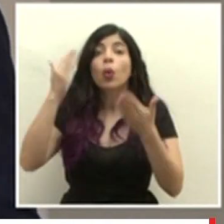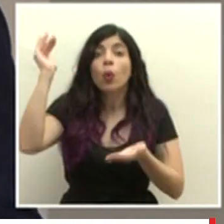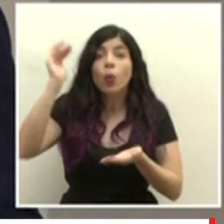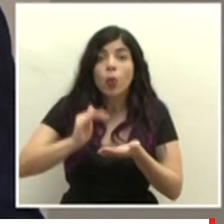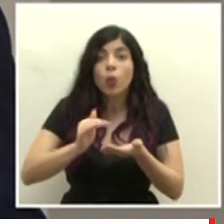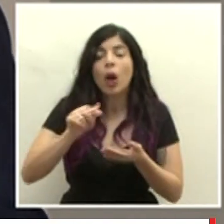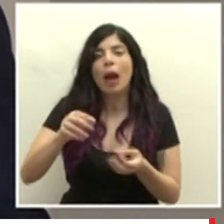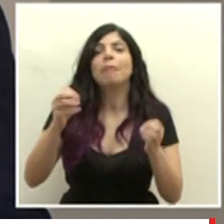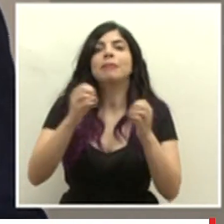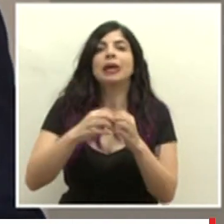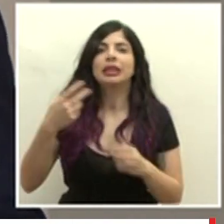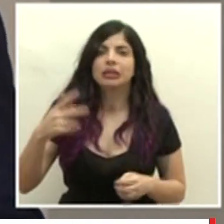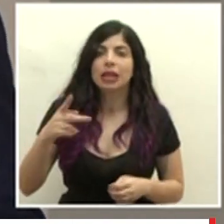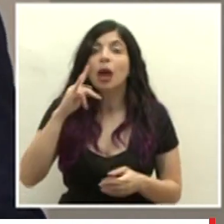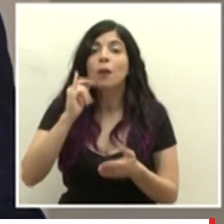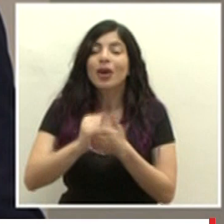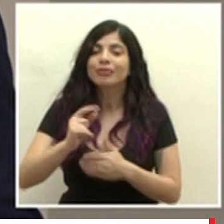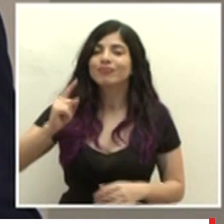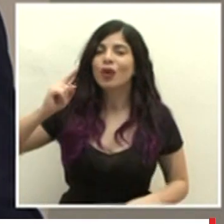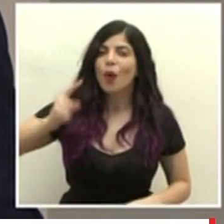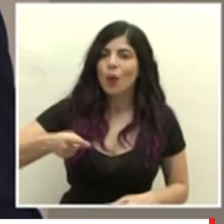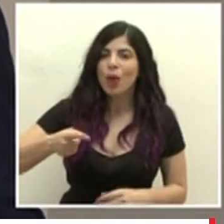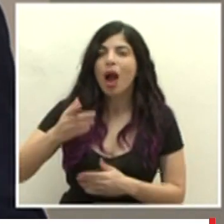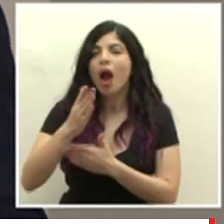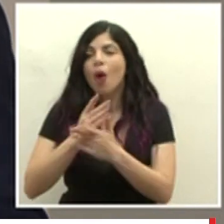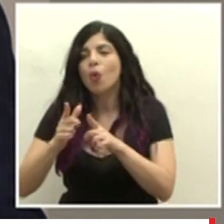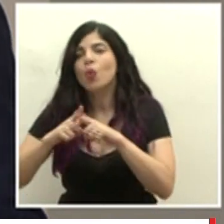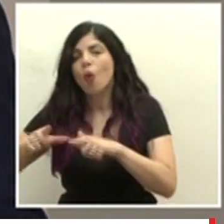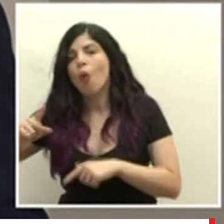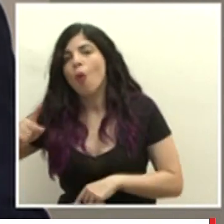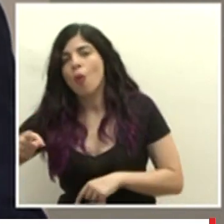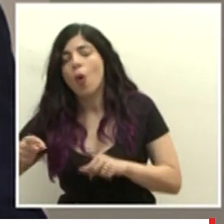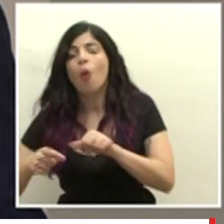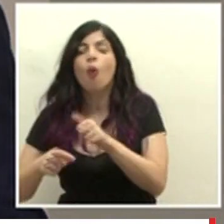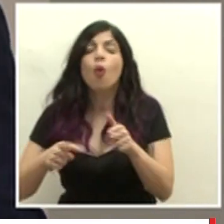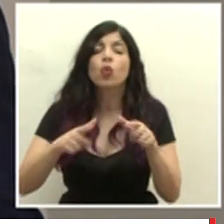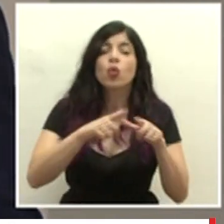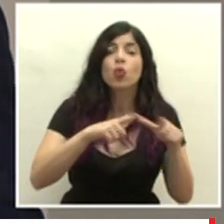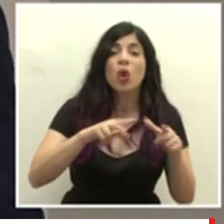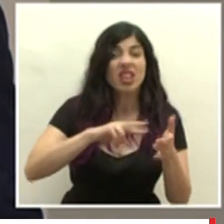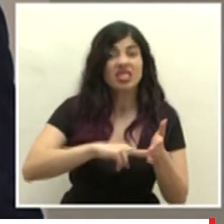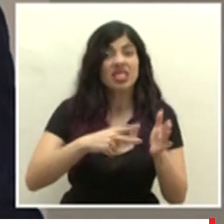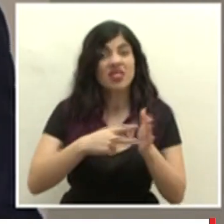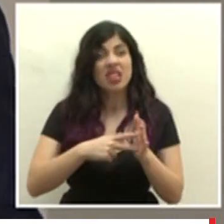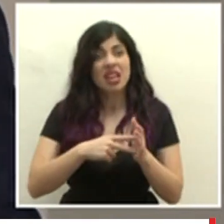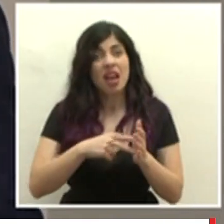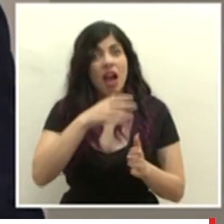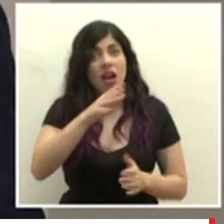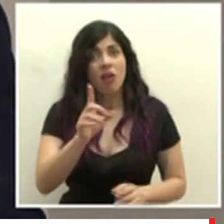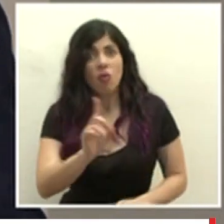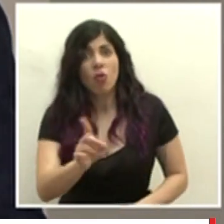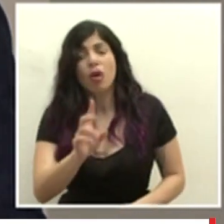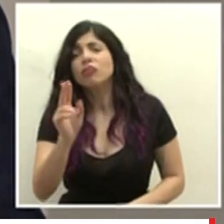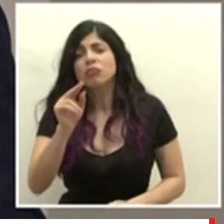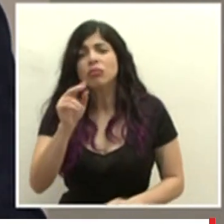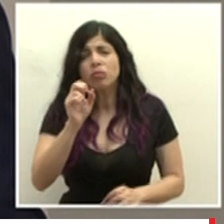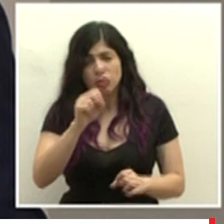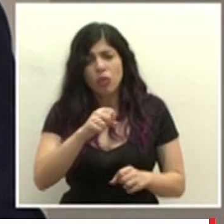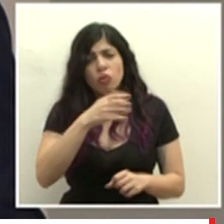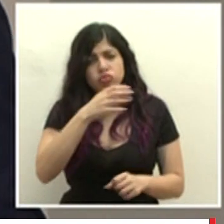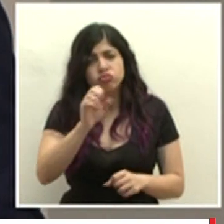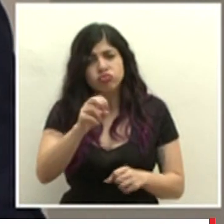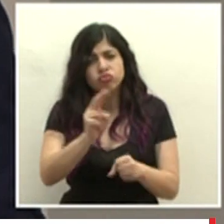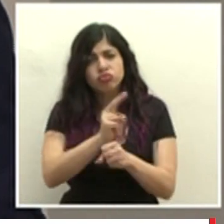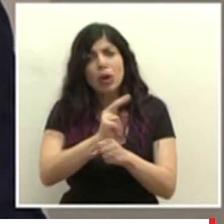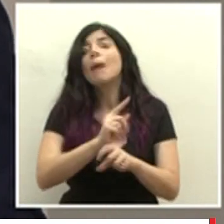hace obligatorio para unos lugares, y para otros no es que no se recomiende, se puede recomendar su uso,